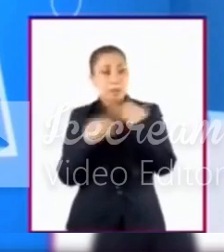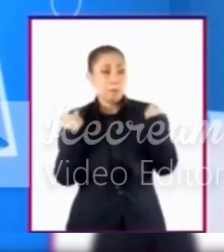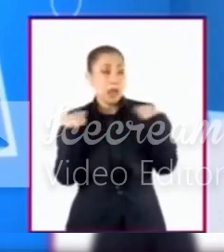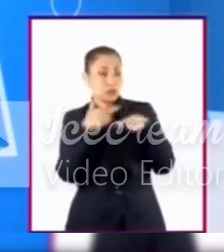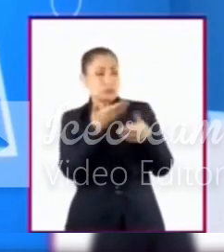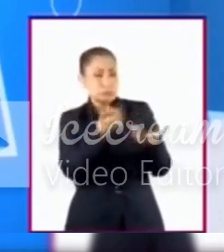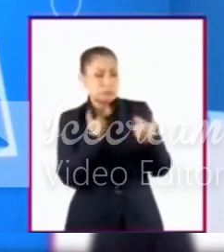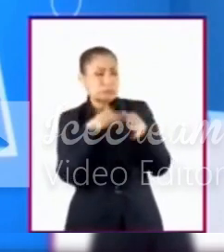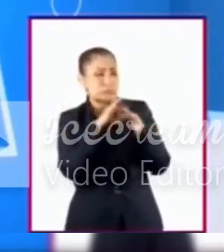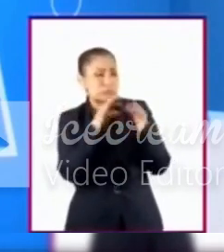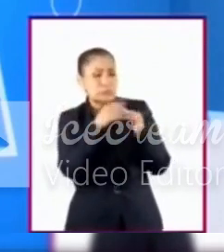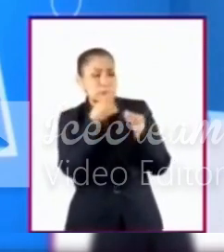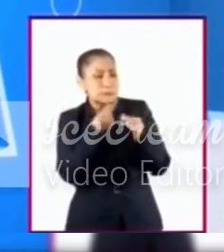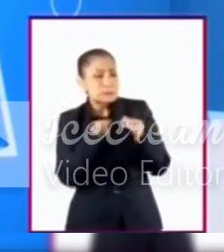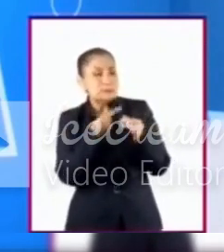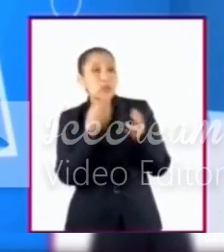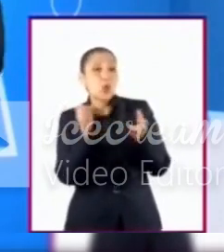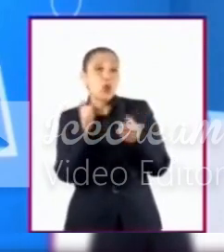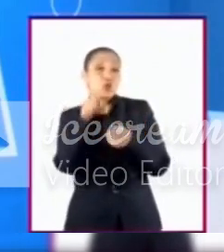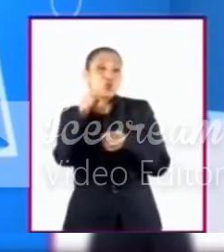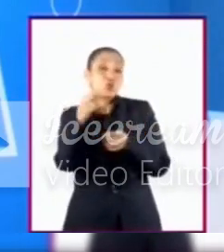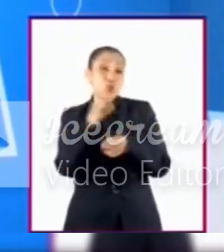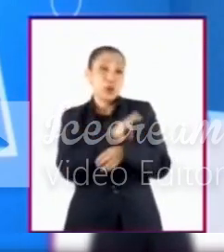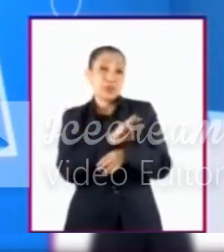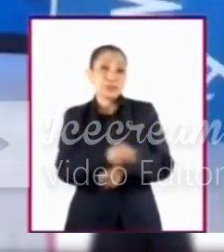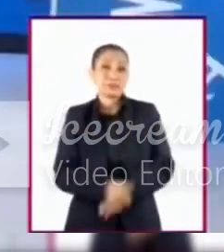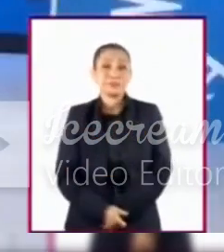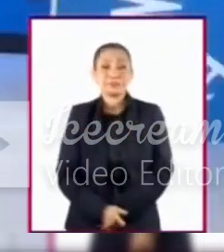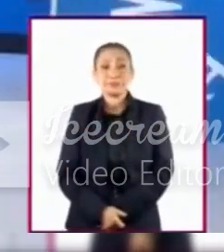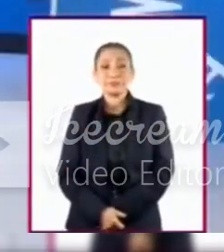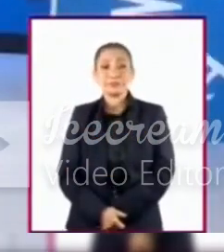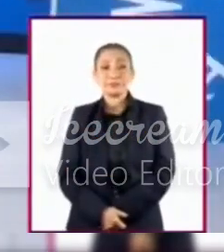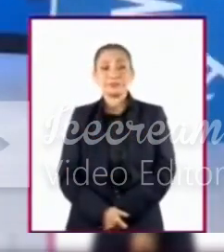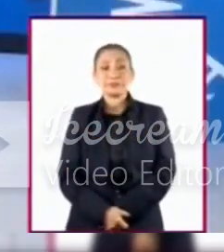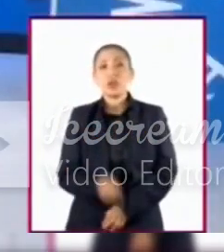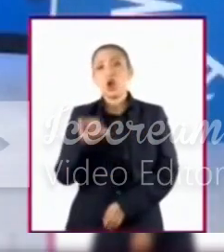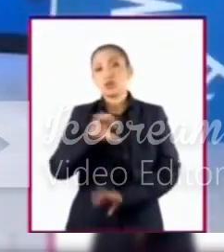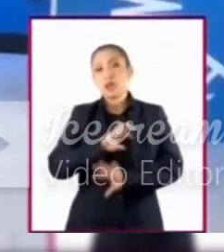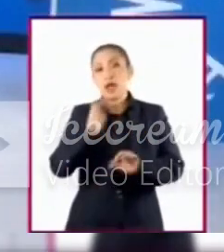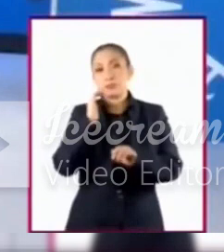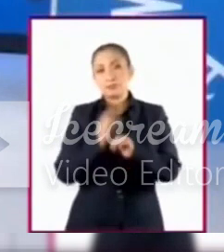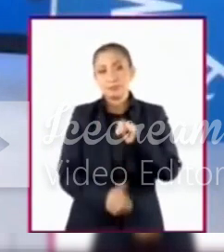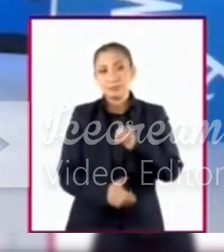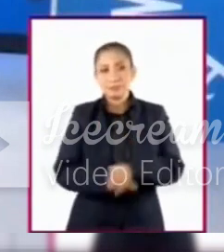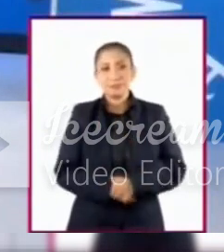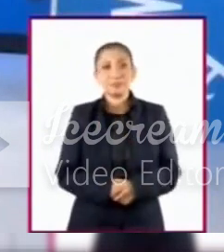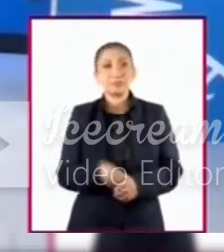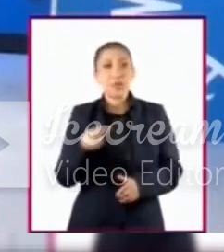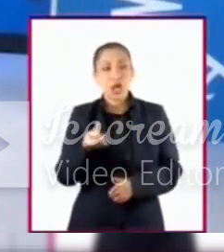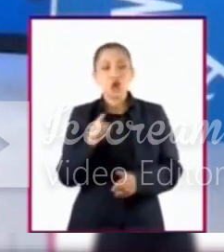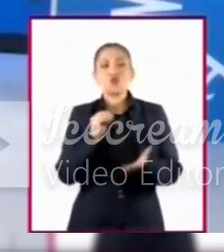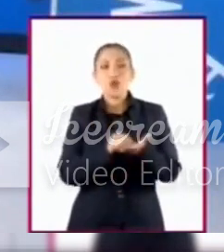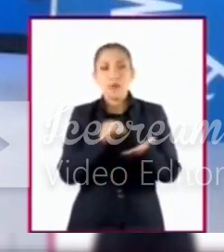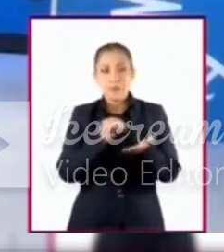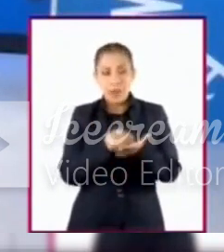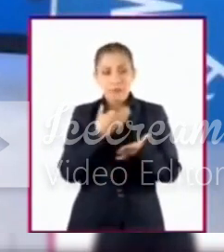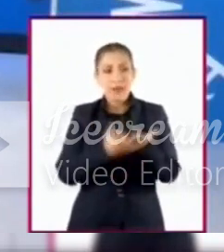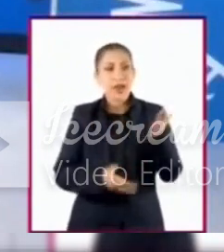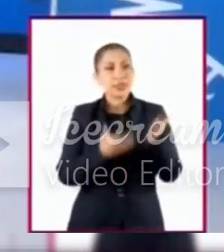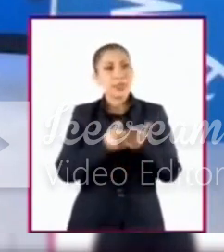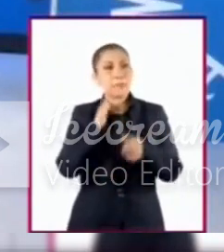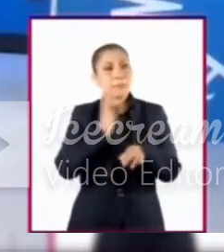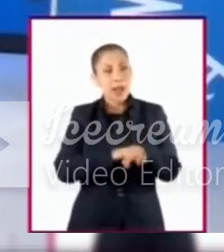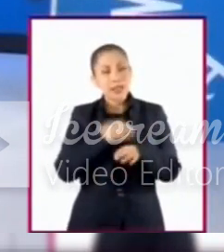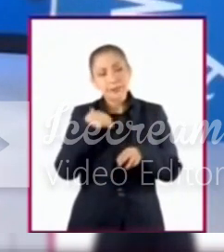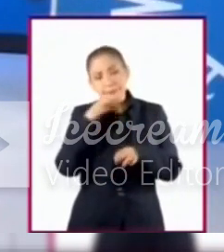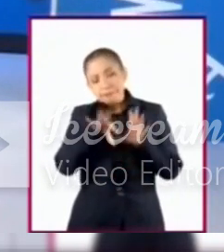de sus maestras o maestros cuando sea posible. Por hoy hemos terminado, pero aún nos queda mucho por